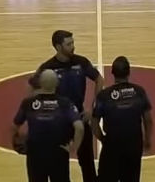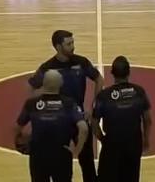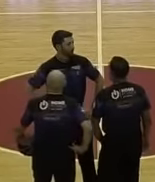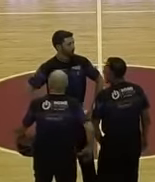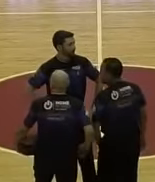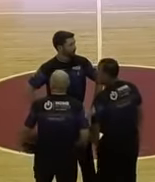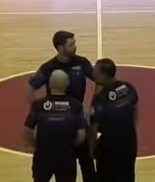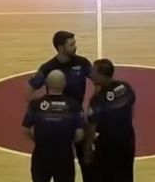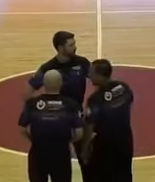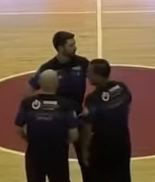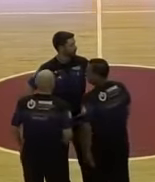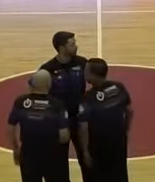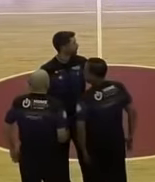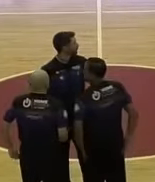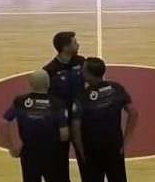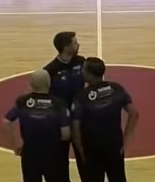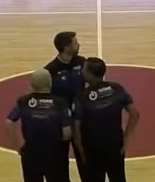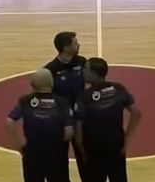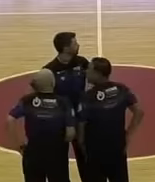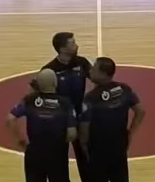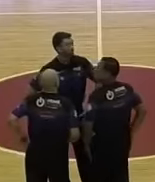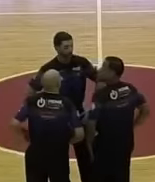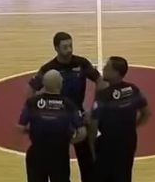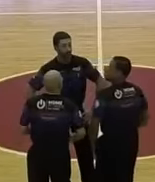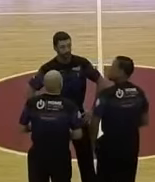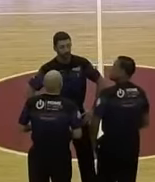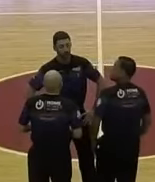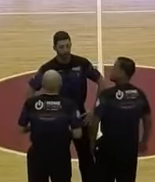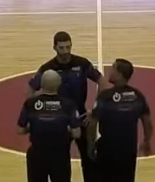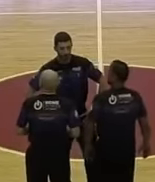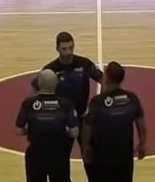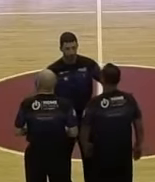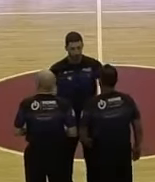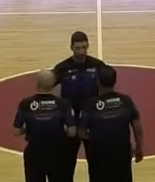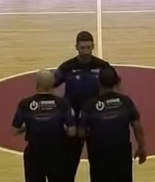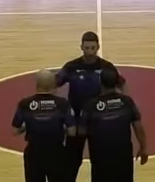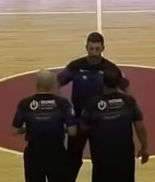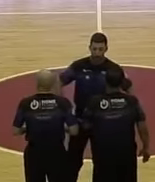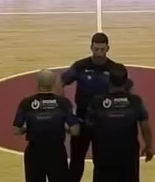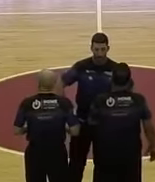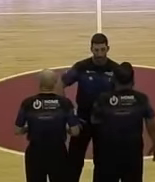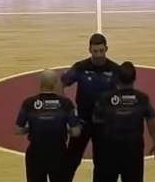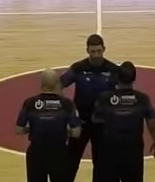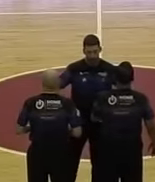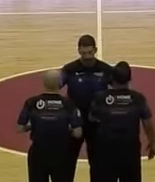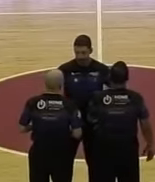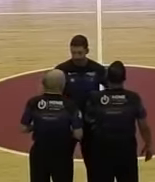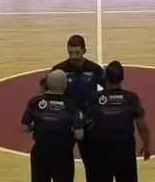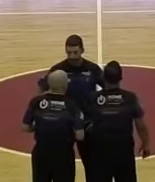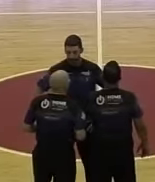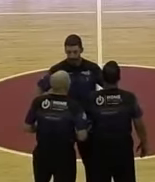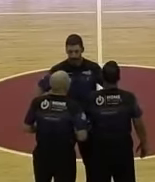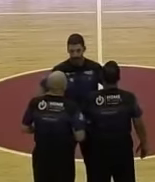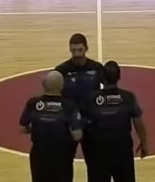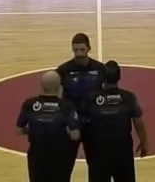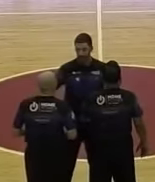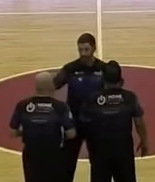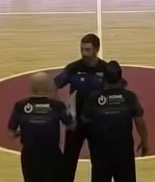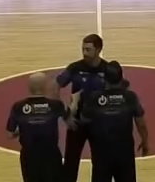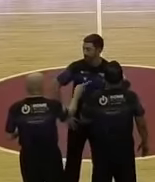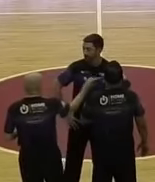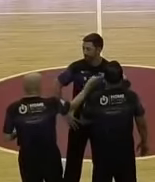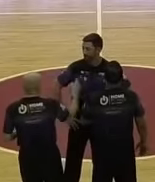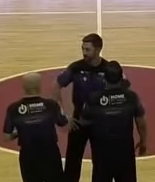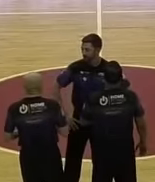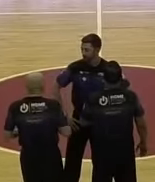Nos quedamos, señores. 6 puntos de diferencia a favor del equipo de los Héroes de Toalta, que están ganando este parcial a base de su